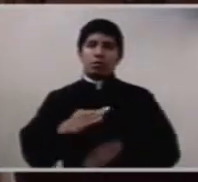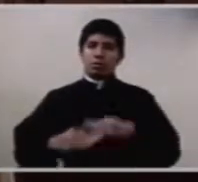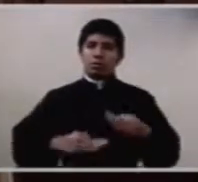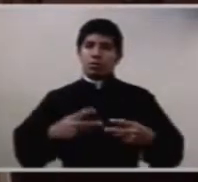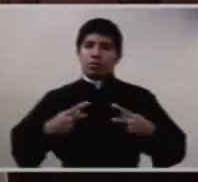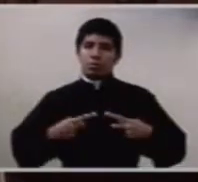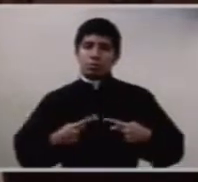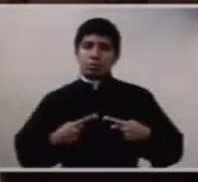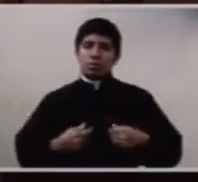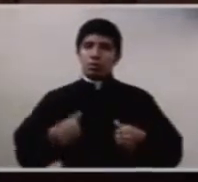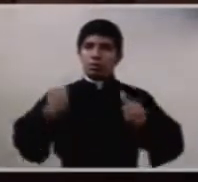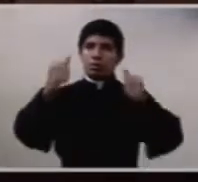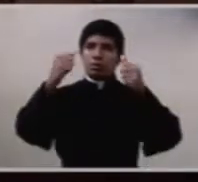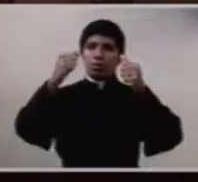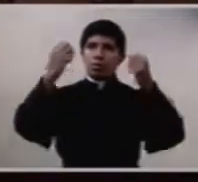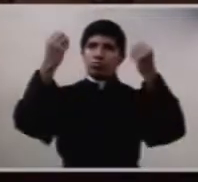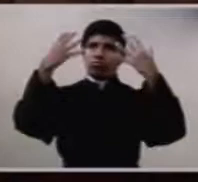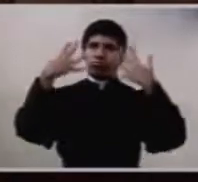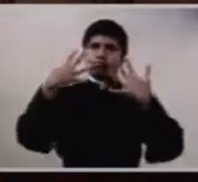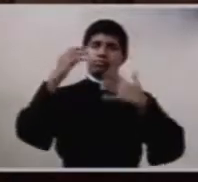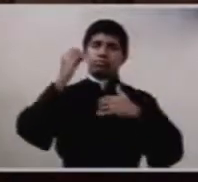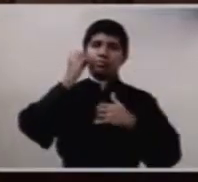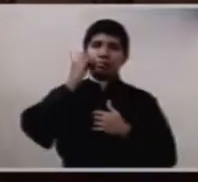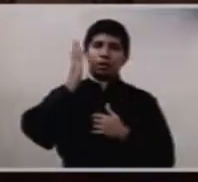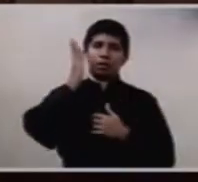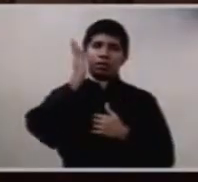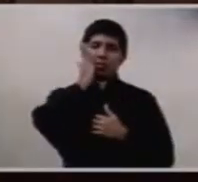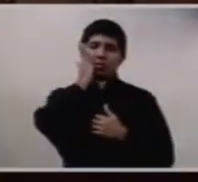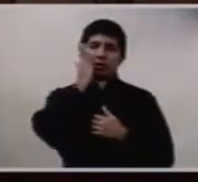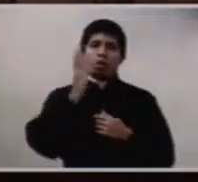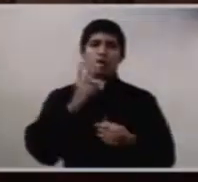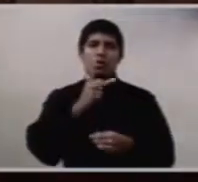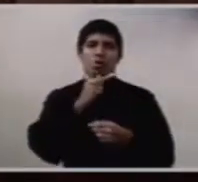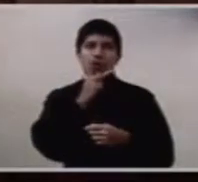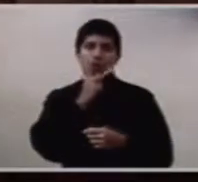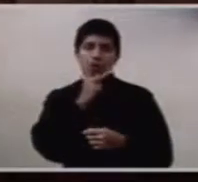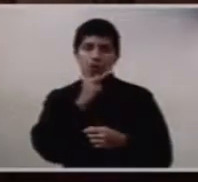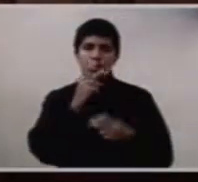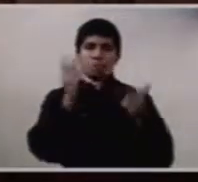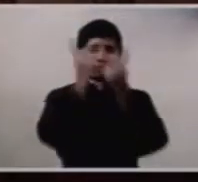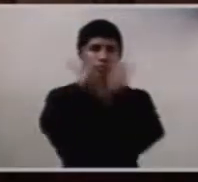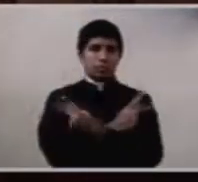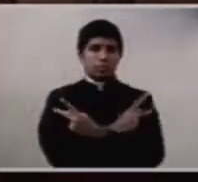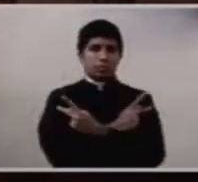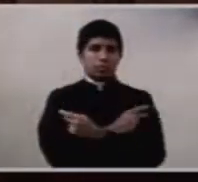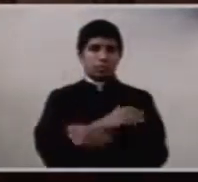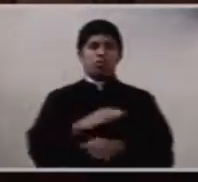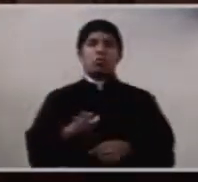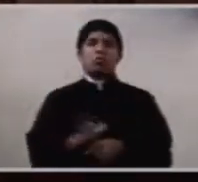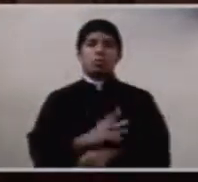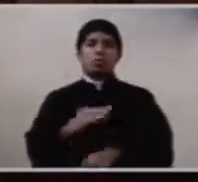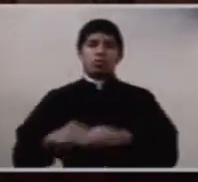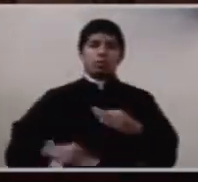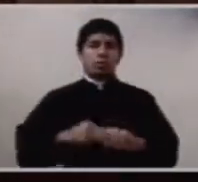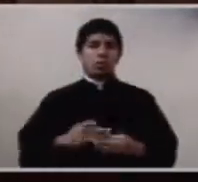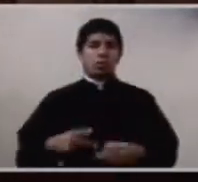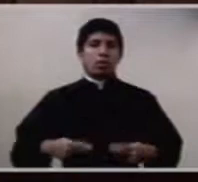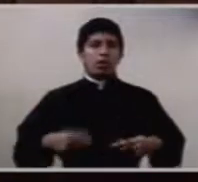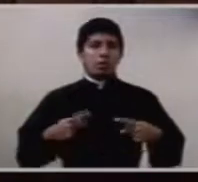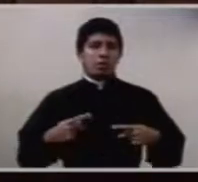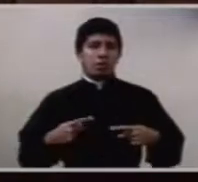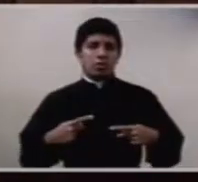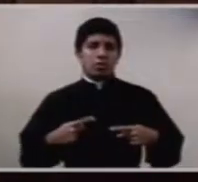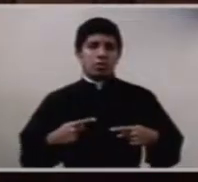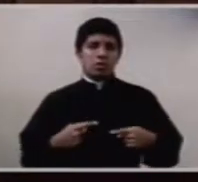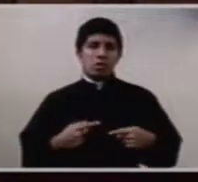su confirmación, por sus papás y padrinos. También por todas las personas damnificadas